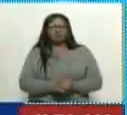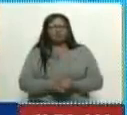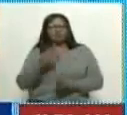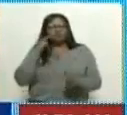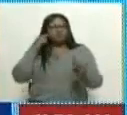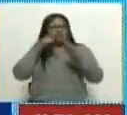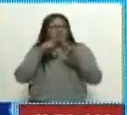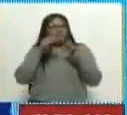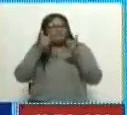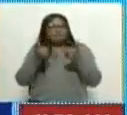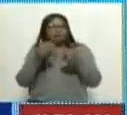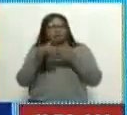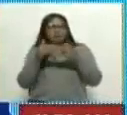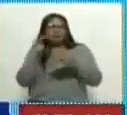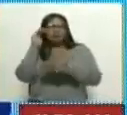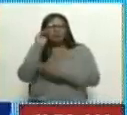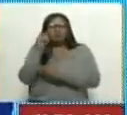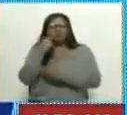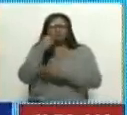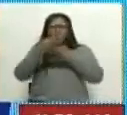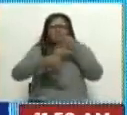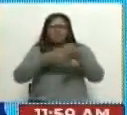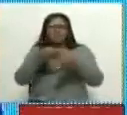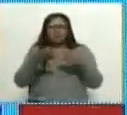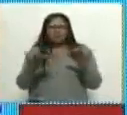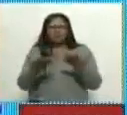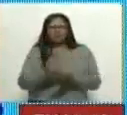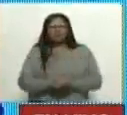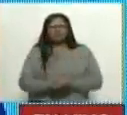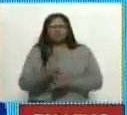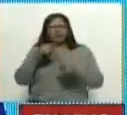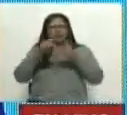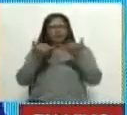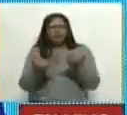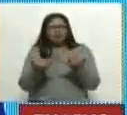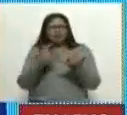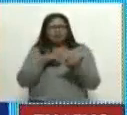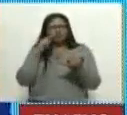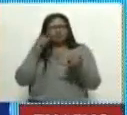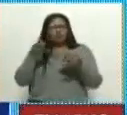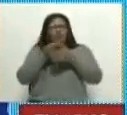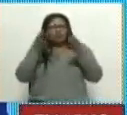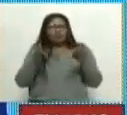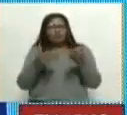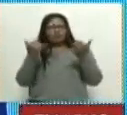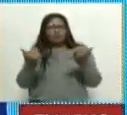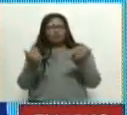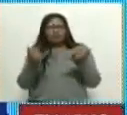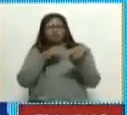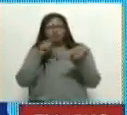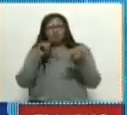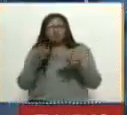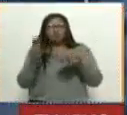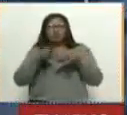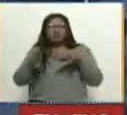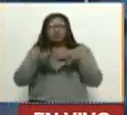y más adelante nos dice en efecto los gobiernos y partidos